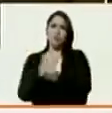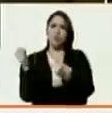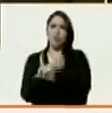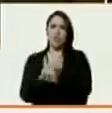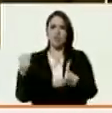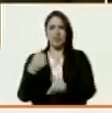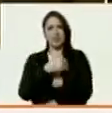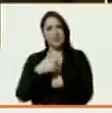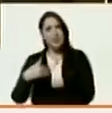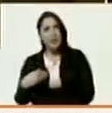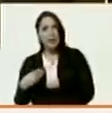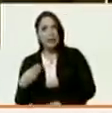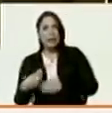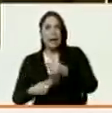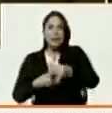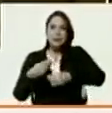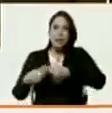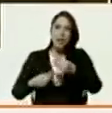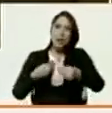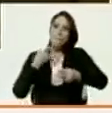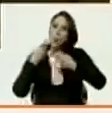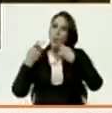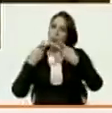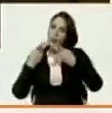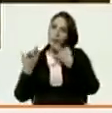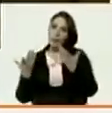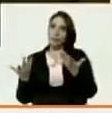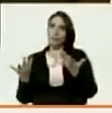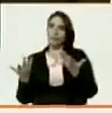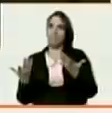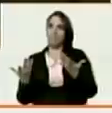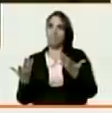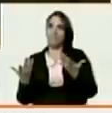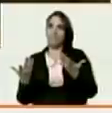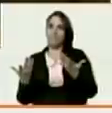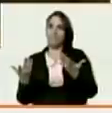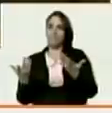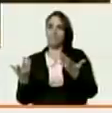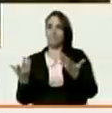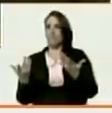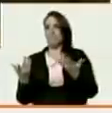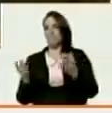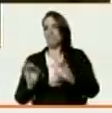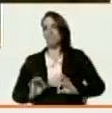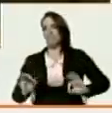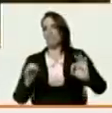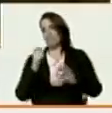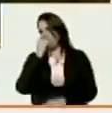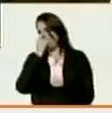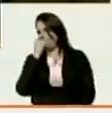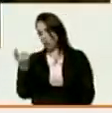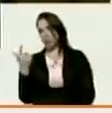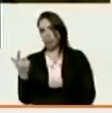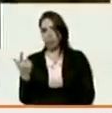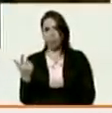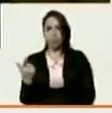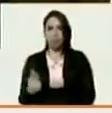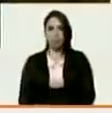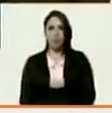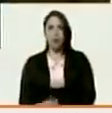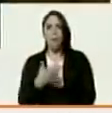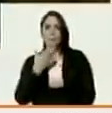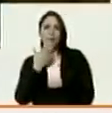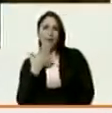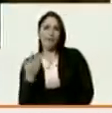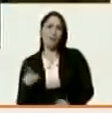tratar de generar políticas. No van a llegar a ninguna parte. Dándoselas de guapetones